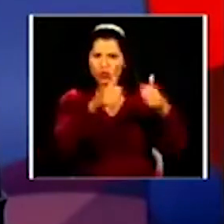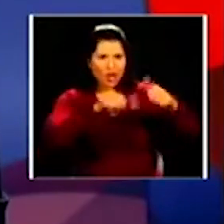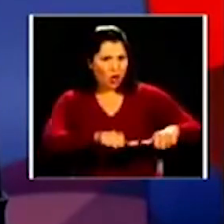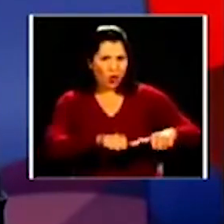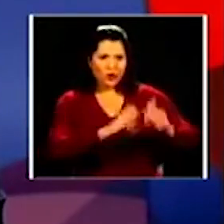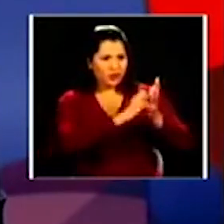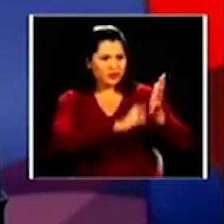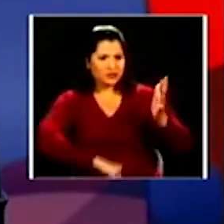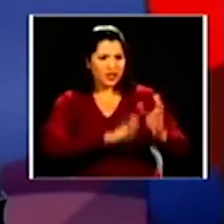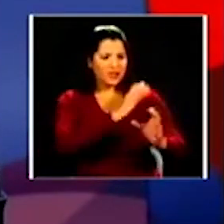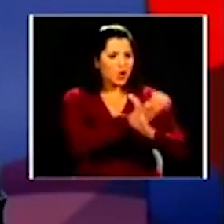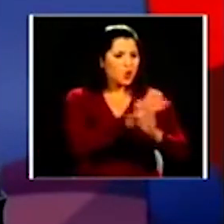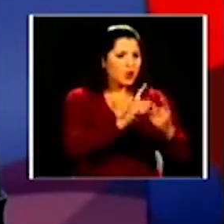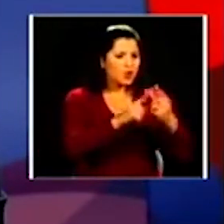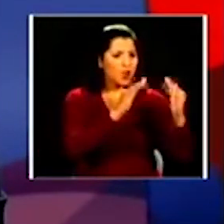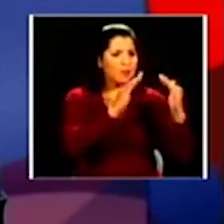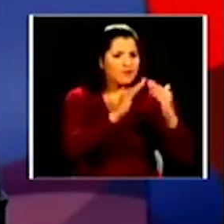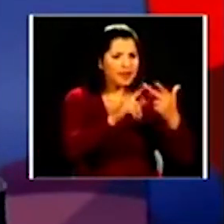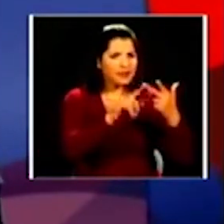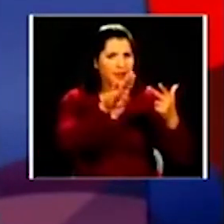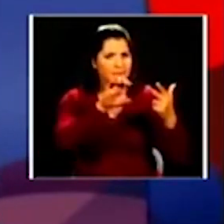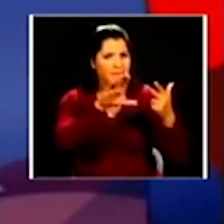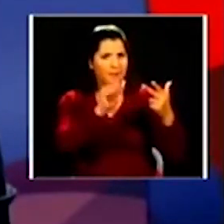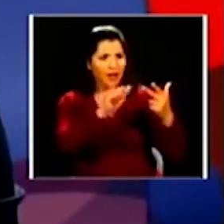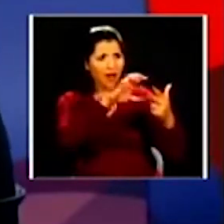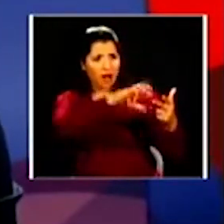de vivienda o de becas, ¿no?